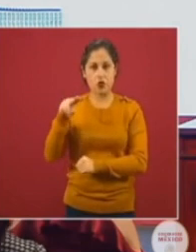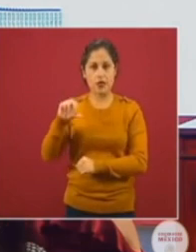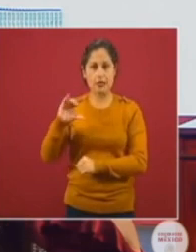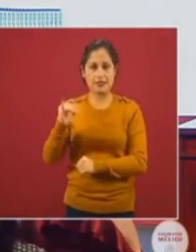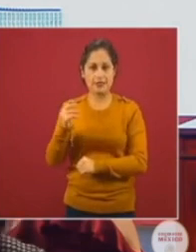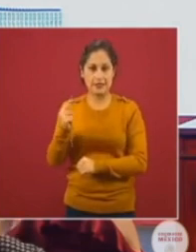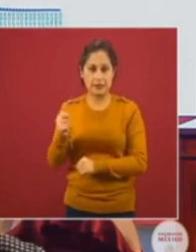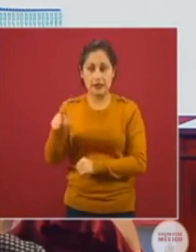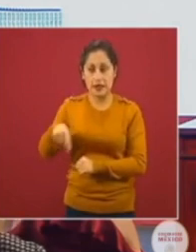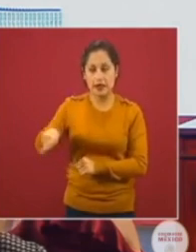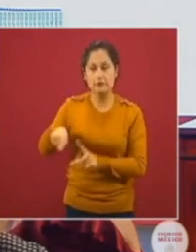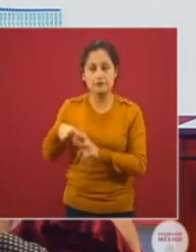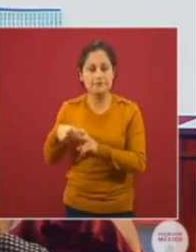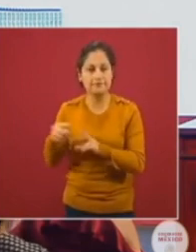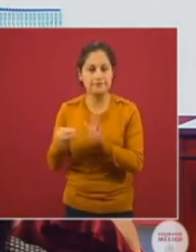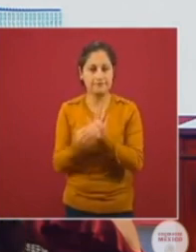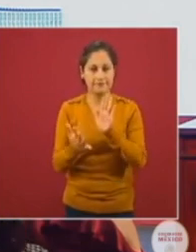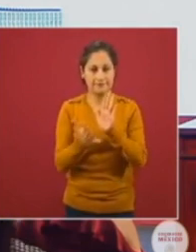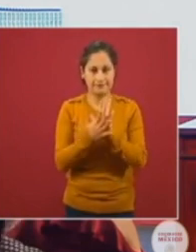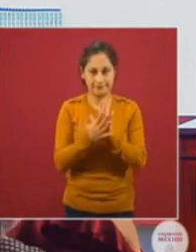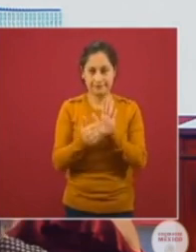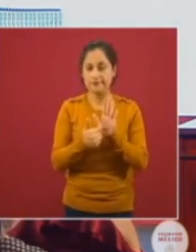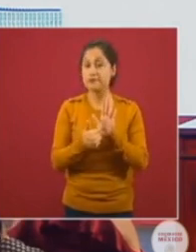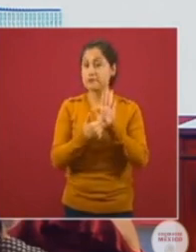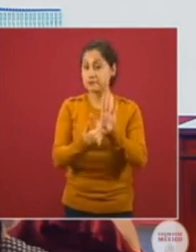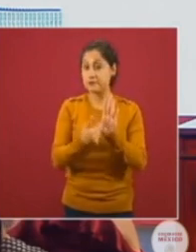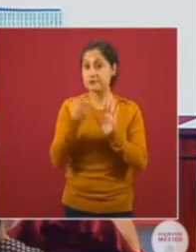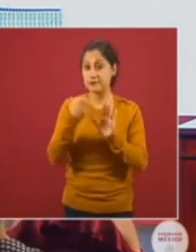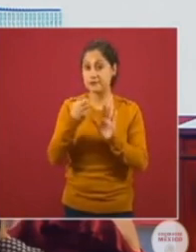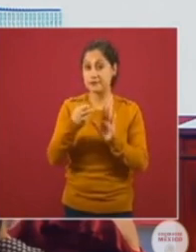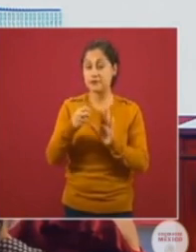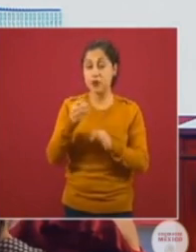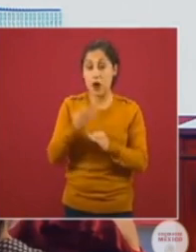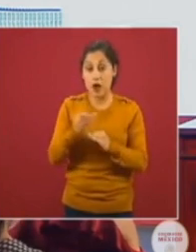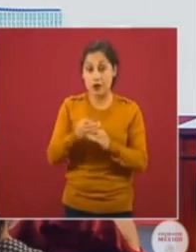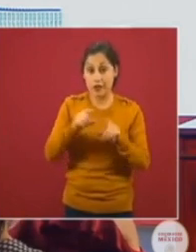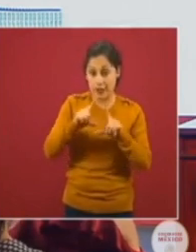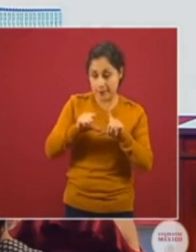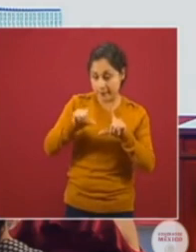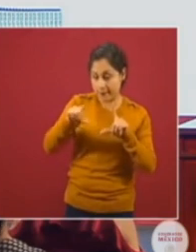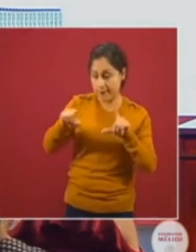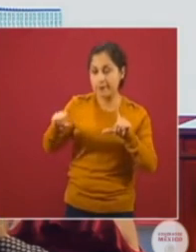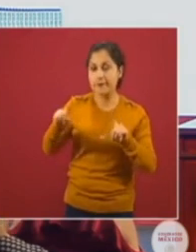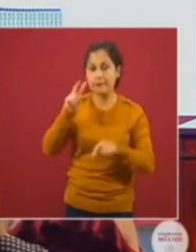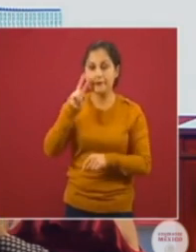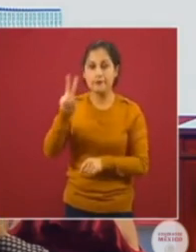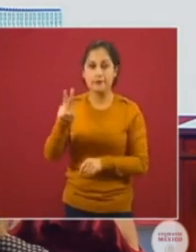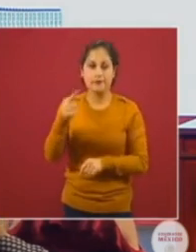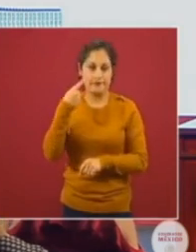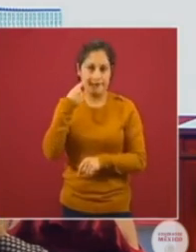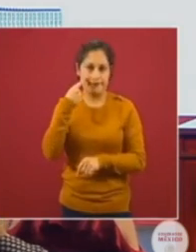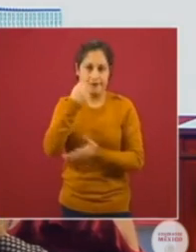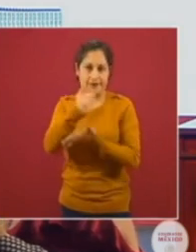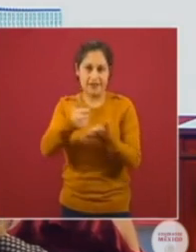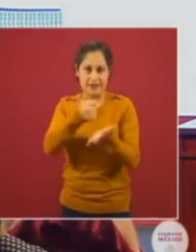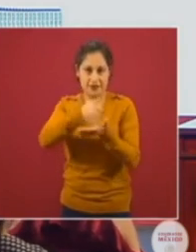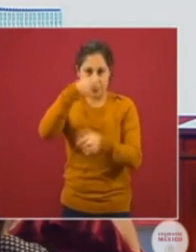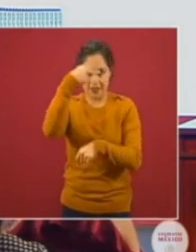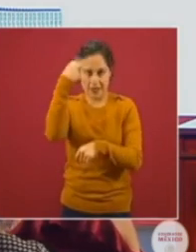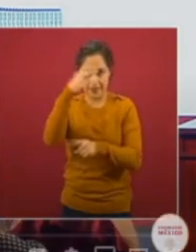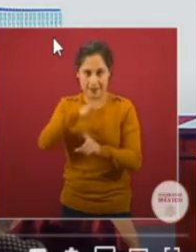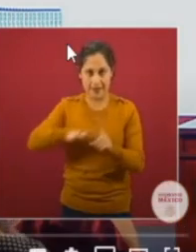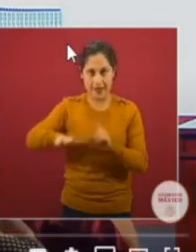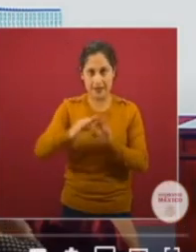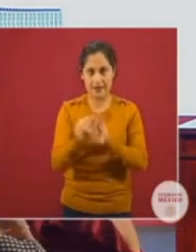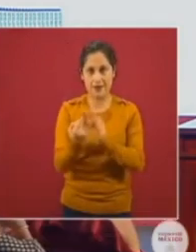ve en las barras es lo que está ocurriendo en tiempo real. Y vean ustedes, en el Valle de México estamos justo en